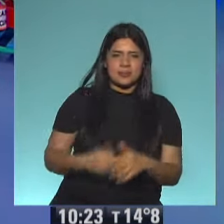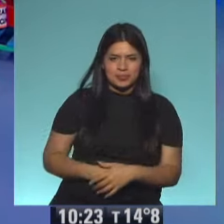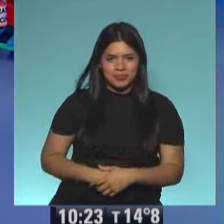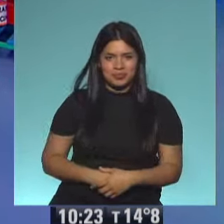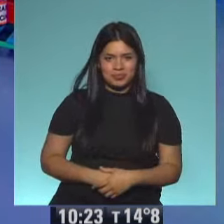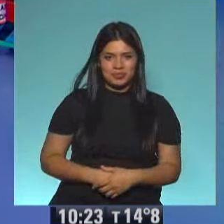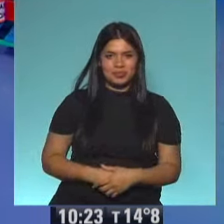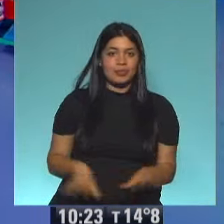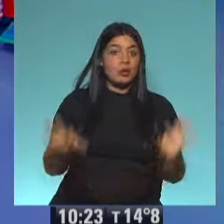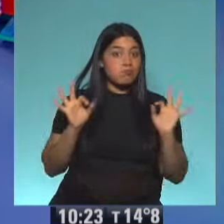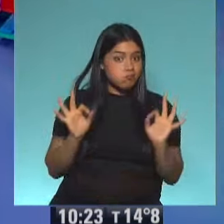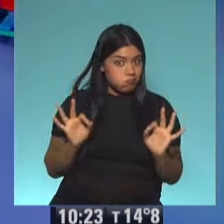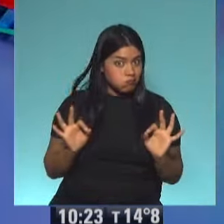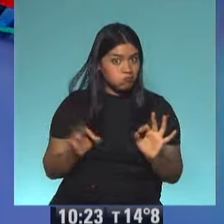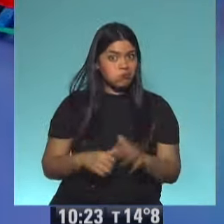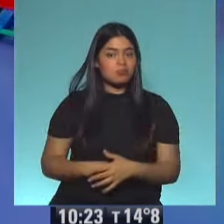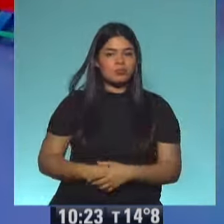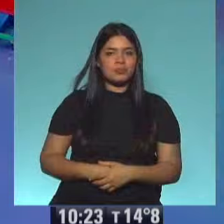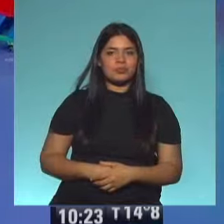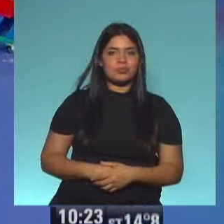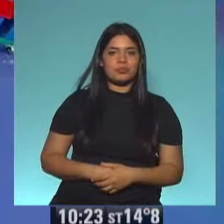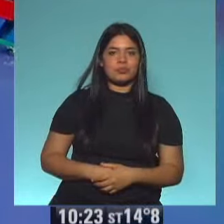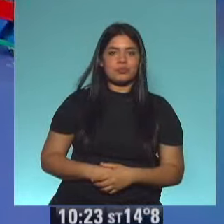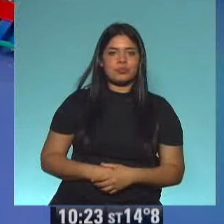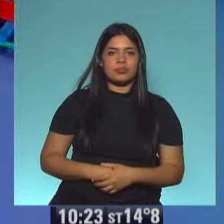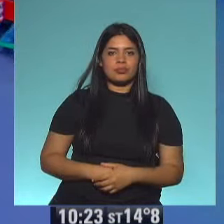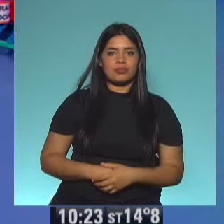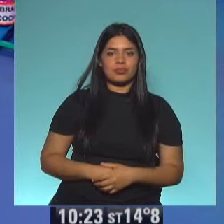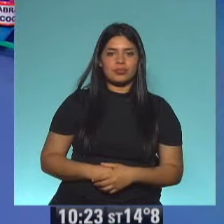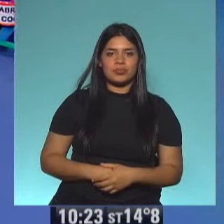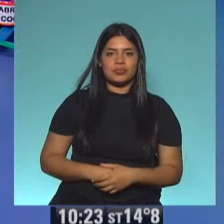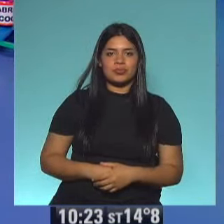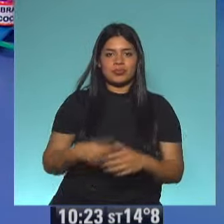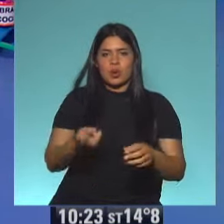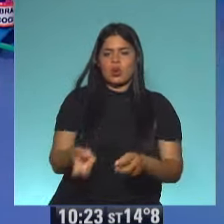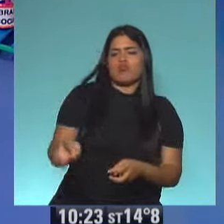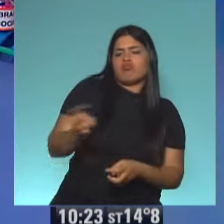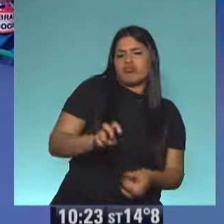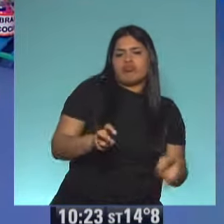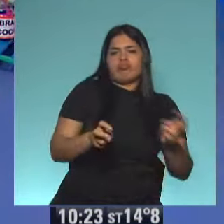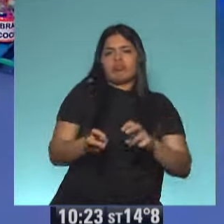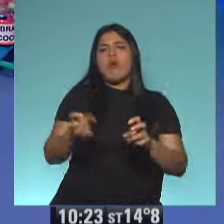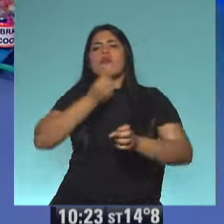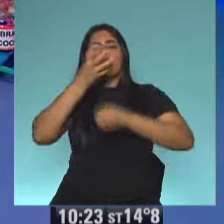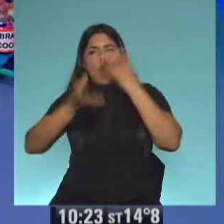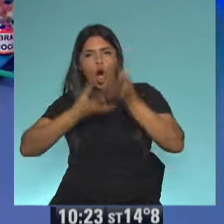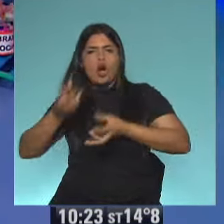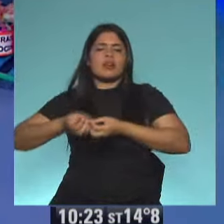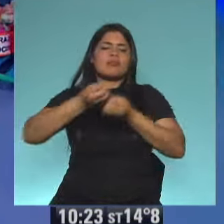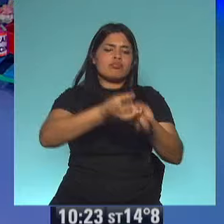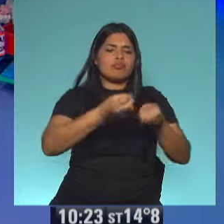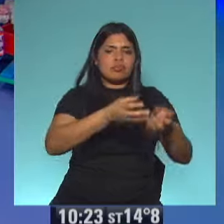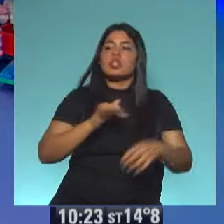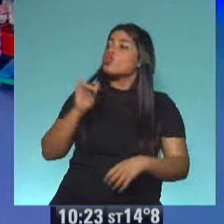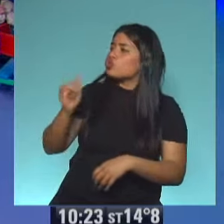está. Nos subimos a esto, ¿no? Ahí. Bien, bien. Está, flores. ¿Qué más? Le podemos poner el plumero también, que